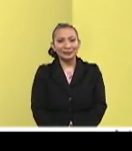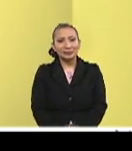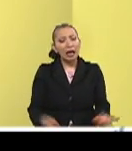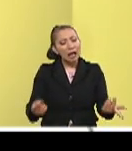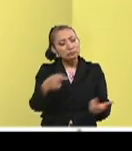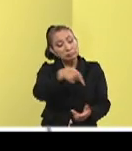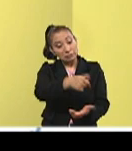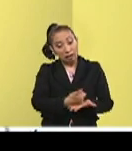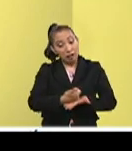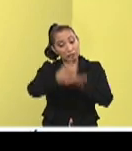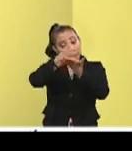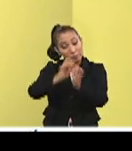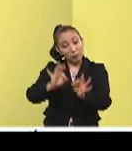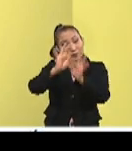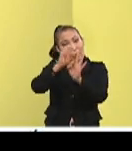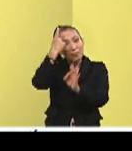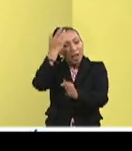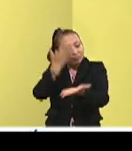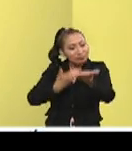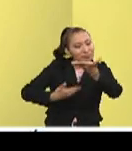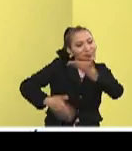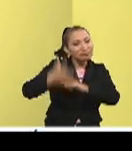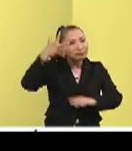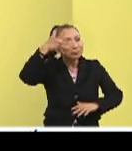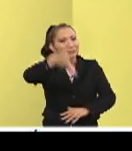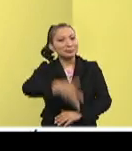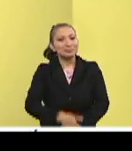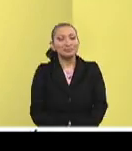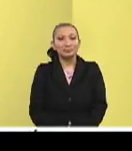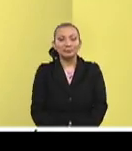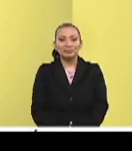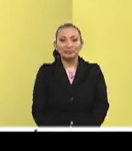es un elemento fundamental para tener éxito.